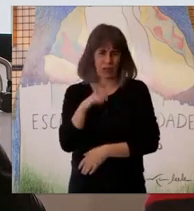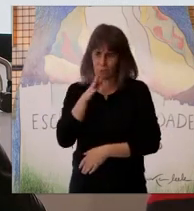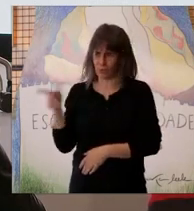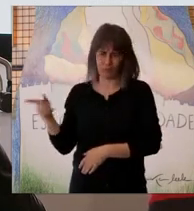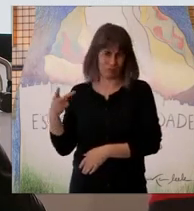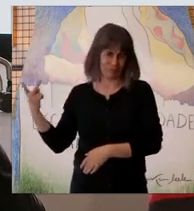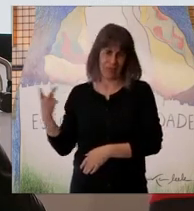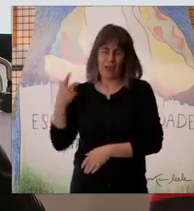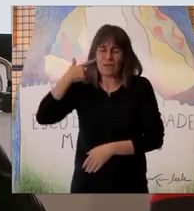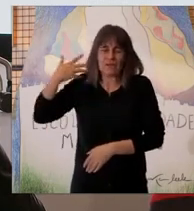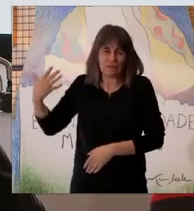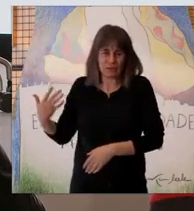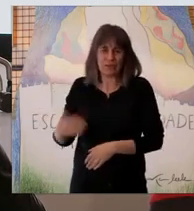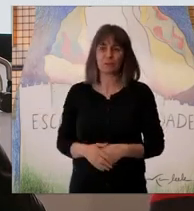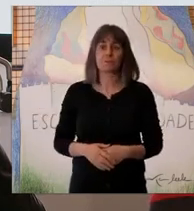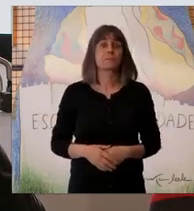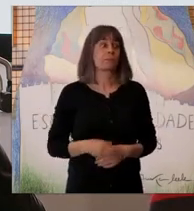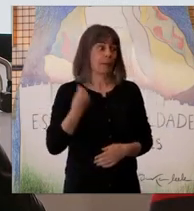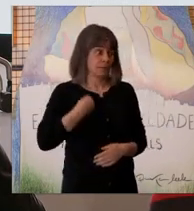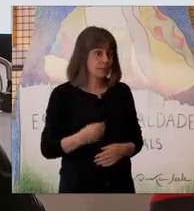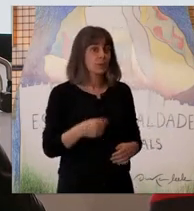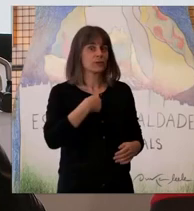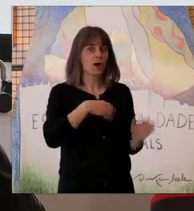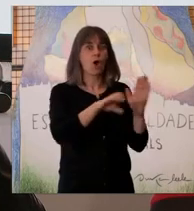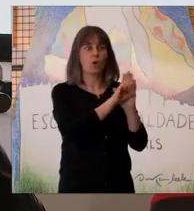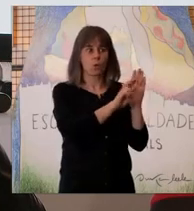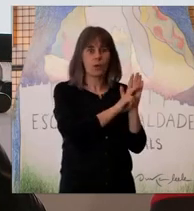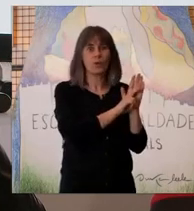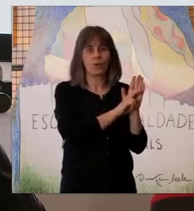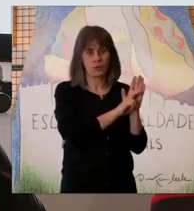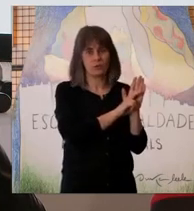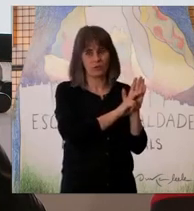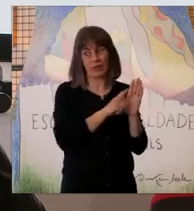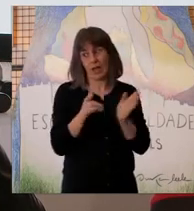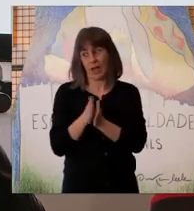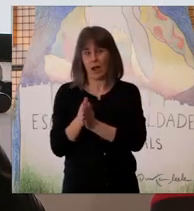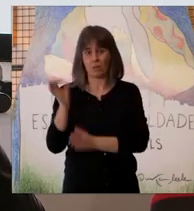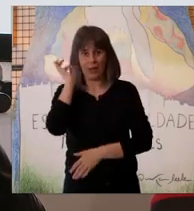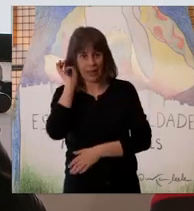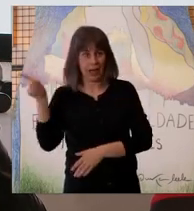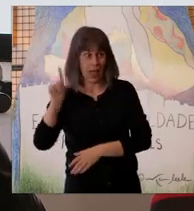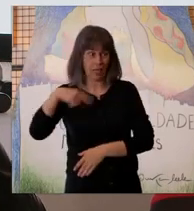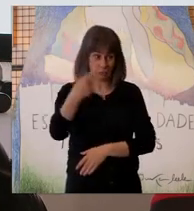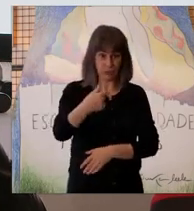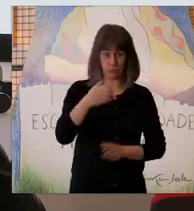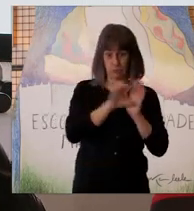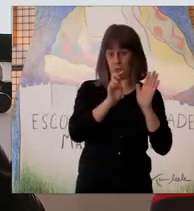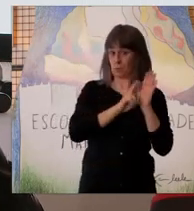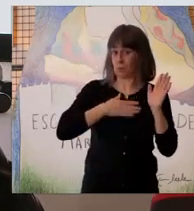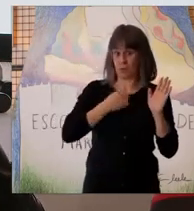situar después del currículum de Ana Pardo de Vera yo no quiero que digas nada